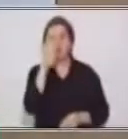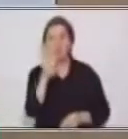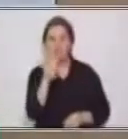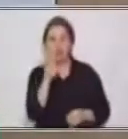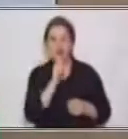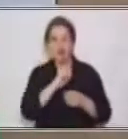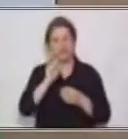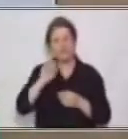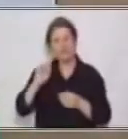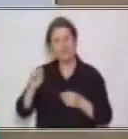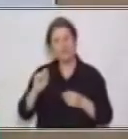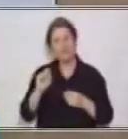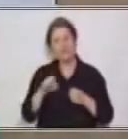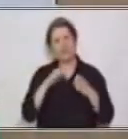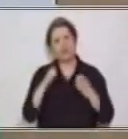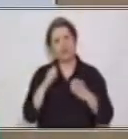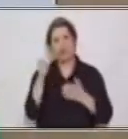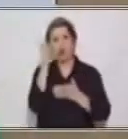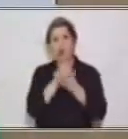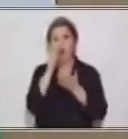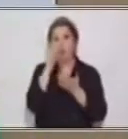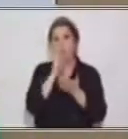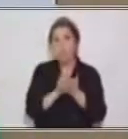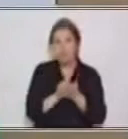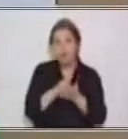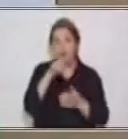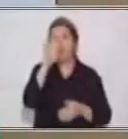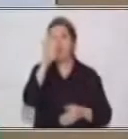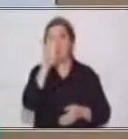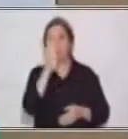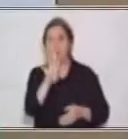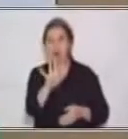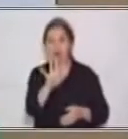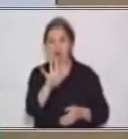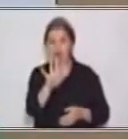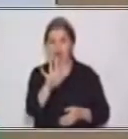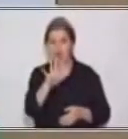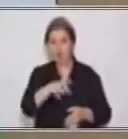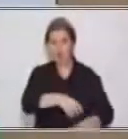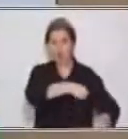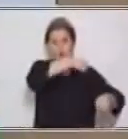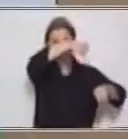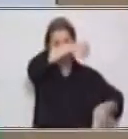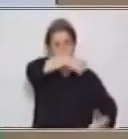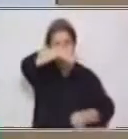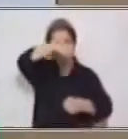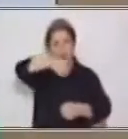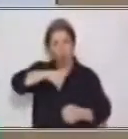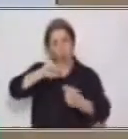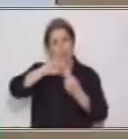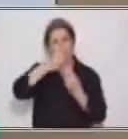acá que compró 4 pencas de banano.